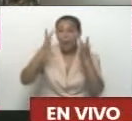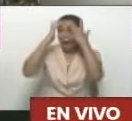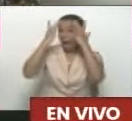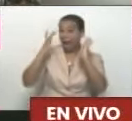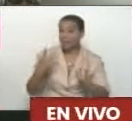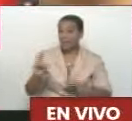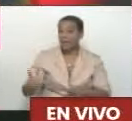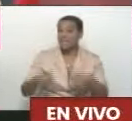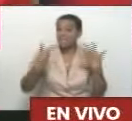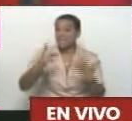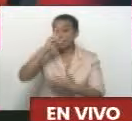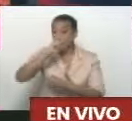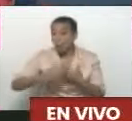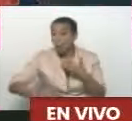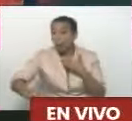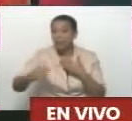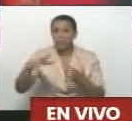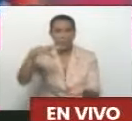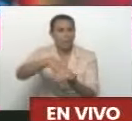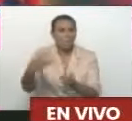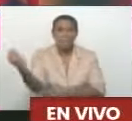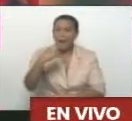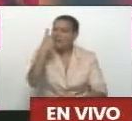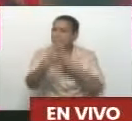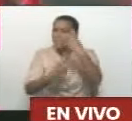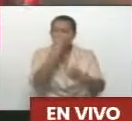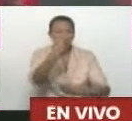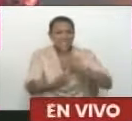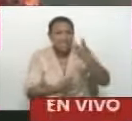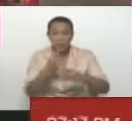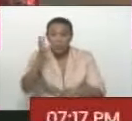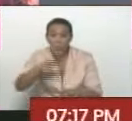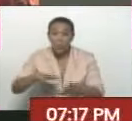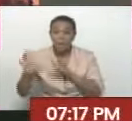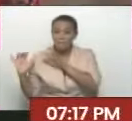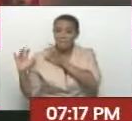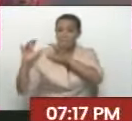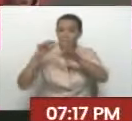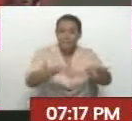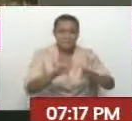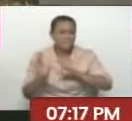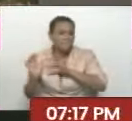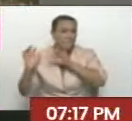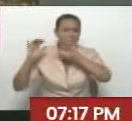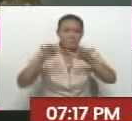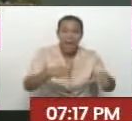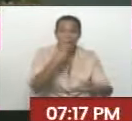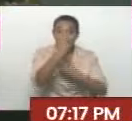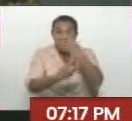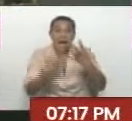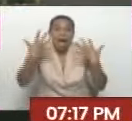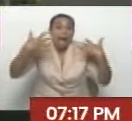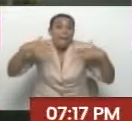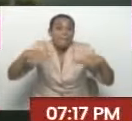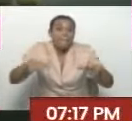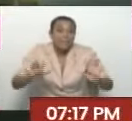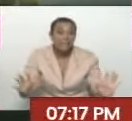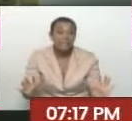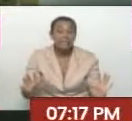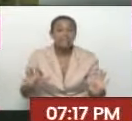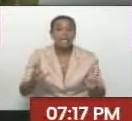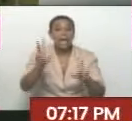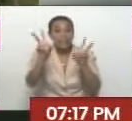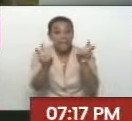por séptimo año consecutivo, volvió a ser el estado más visitado de toda Venezuela, el más visitado según la cifra que nos da. A pesar del